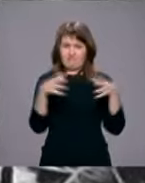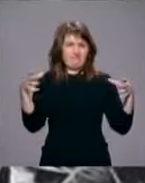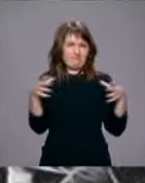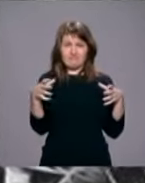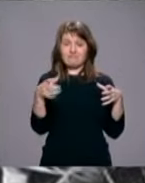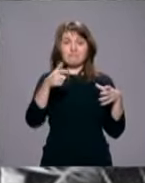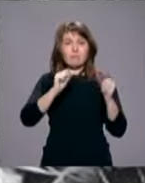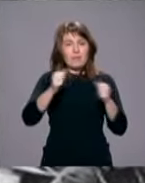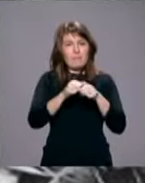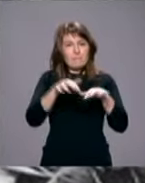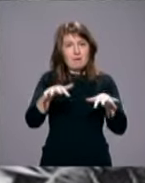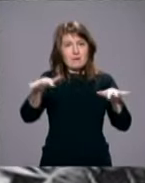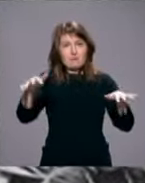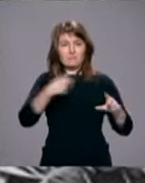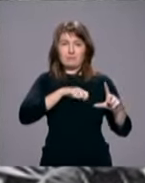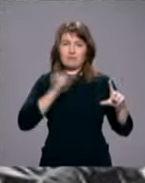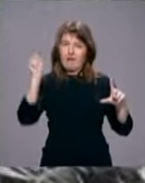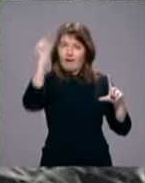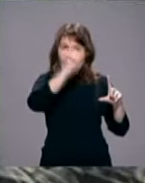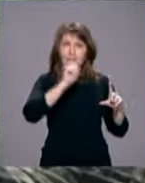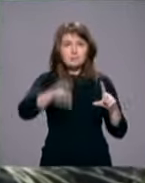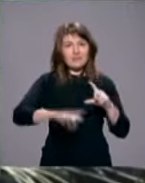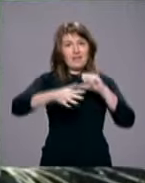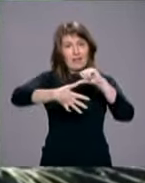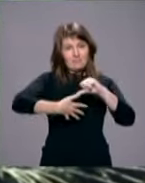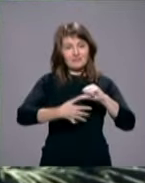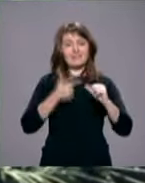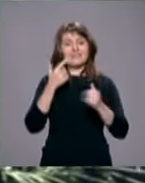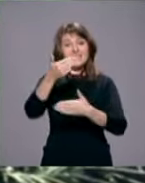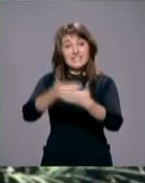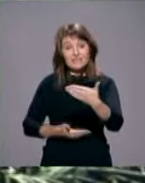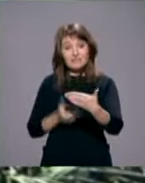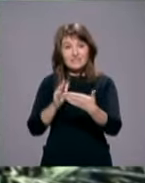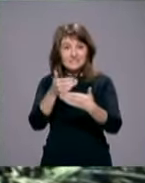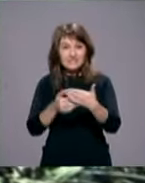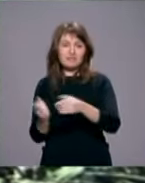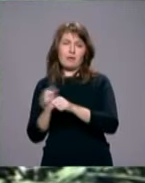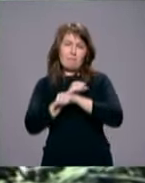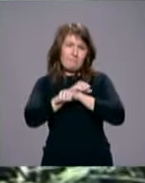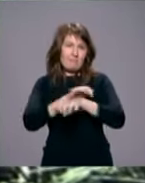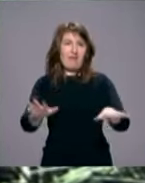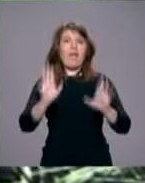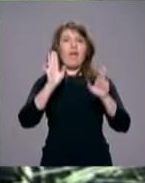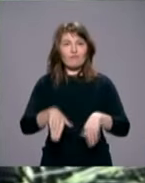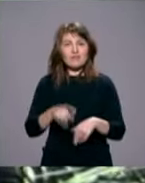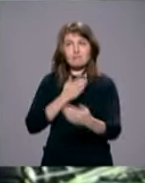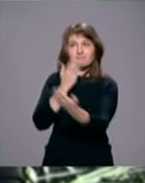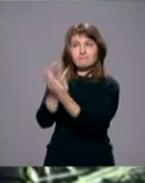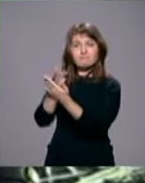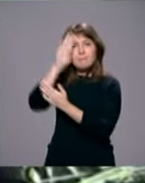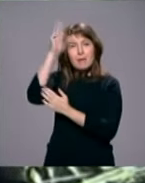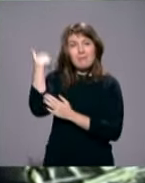otras diócesis de españa y américa a través de la revista el granito de arena le impulsó a solicitar la aprobación del papa pio 10